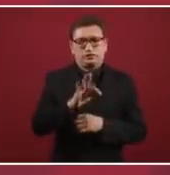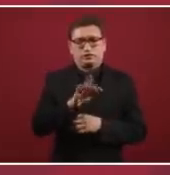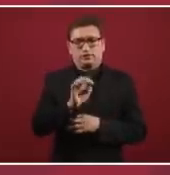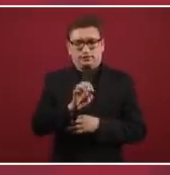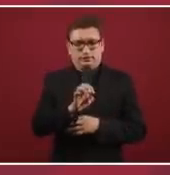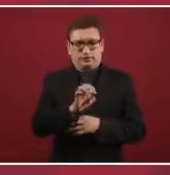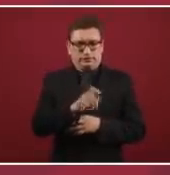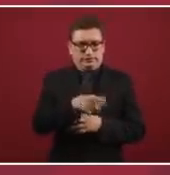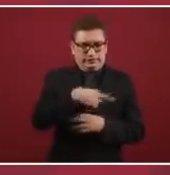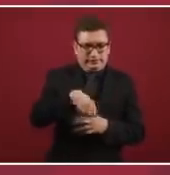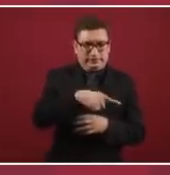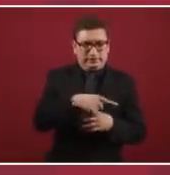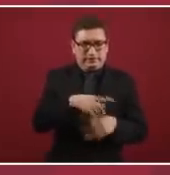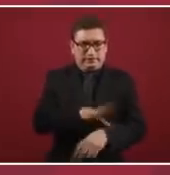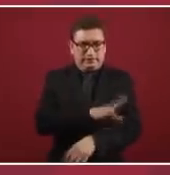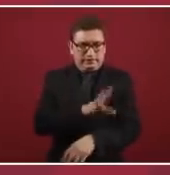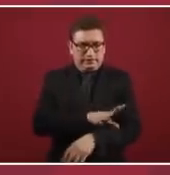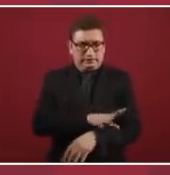Electricidad.